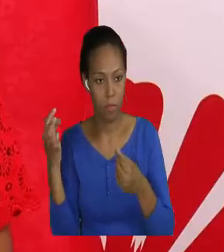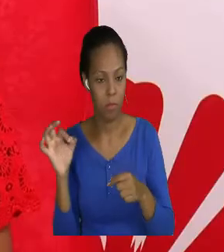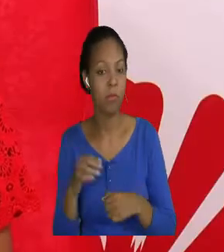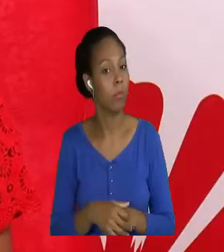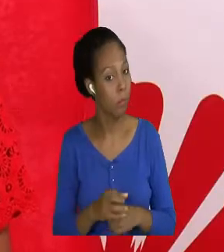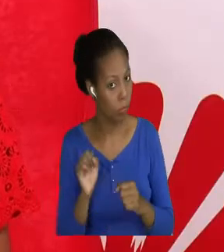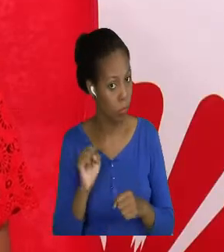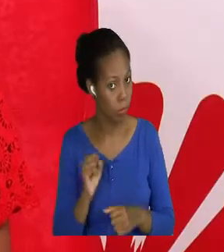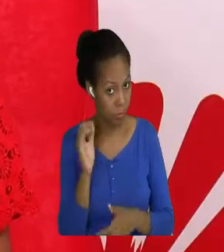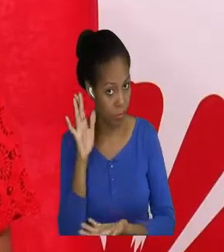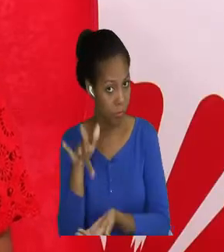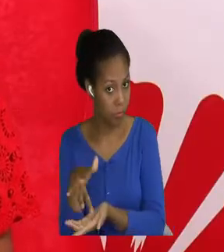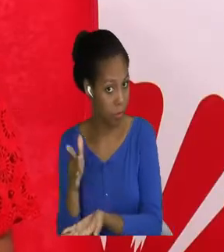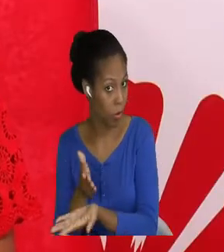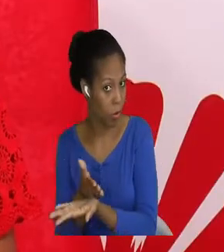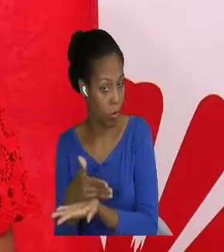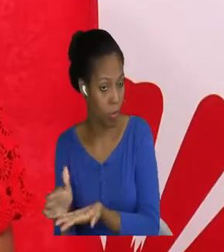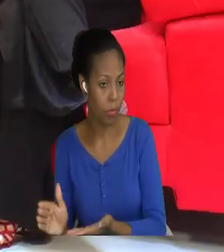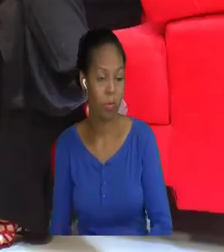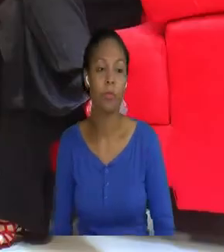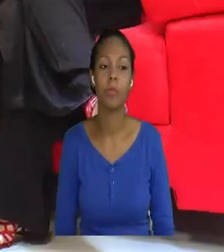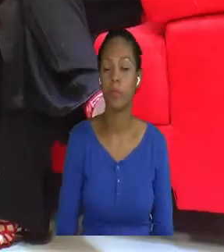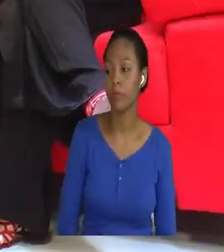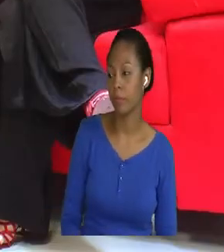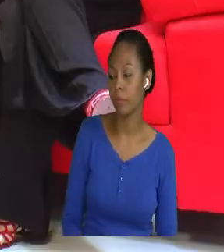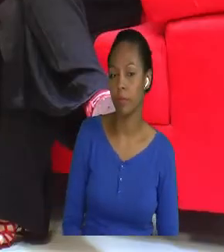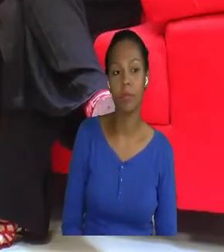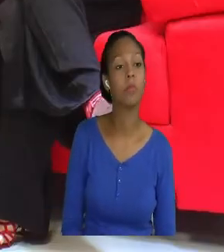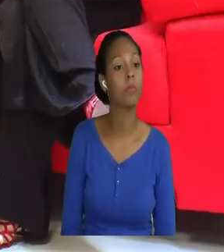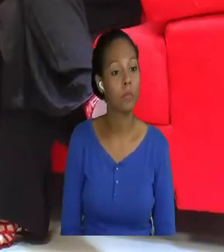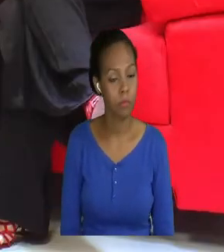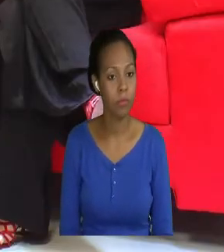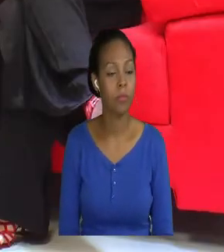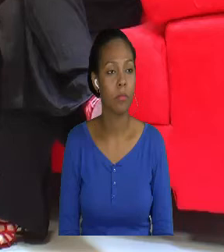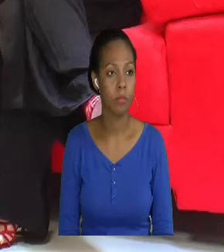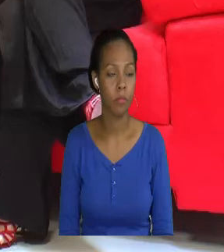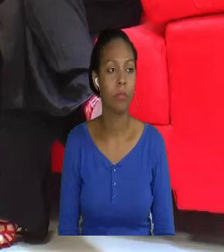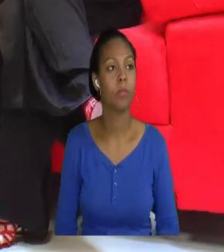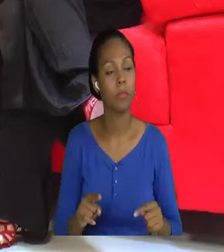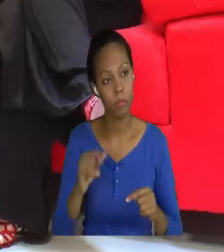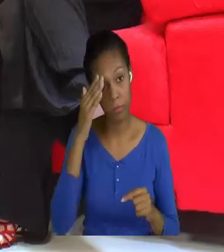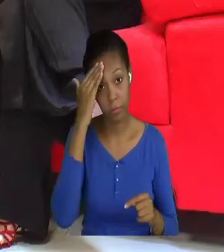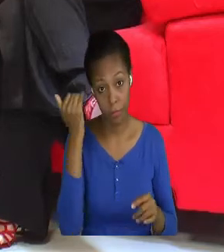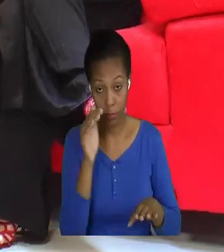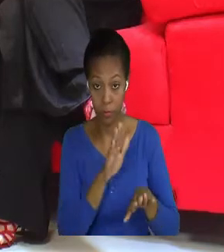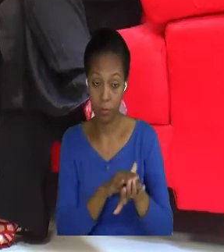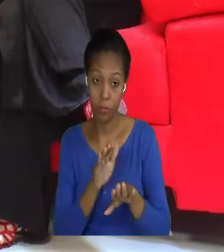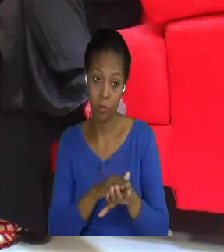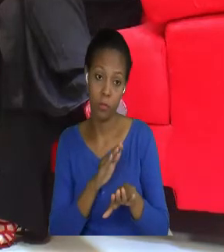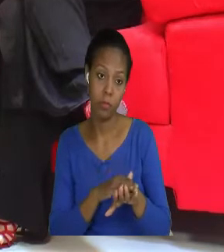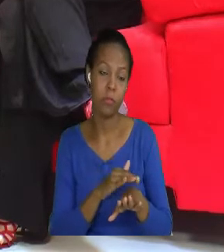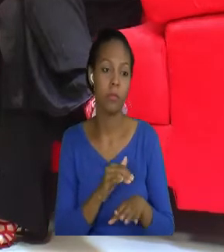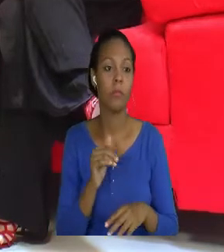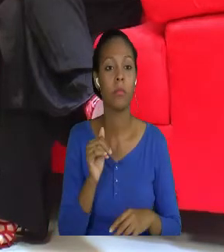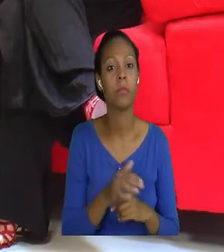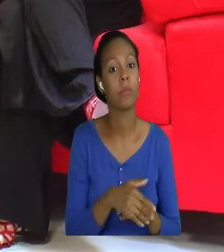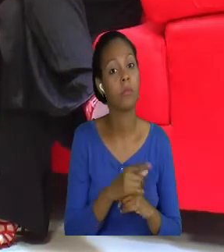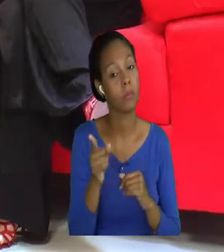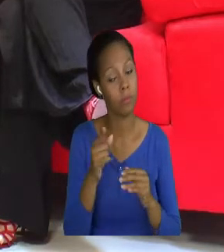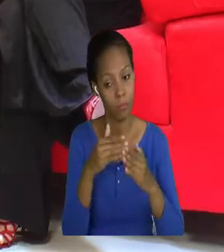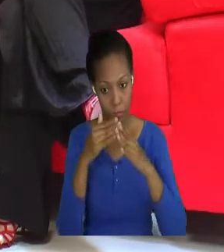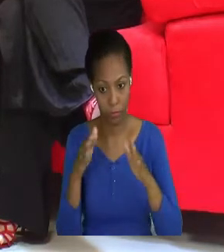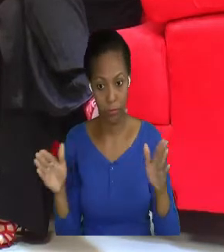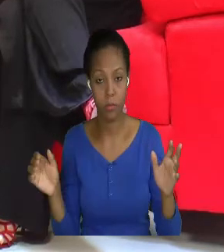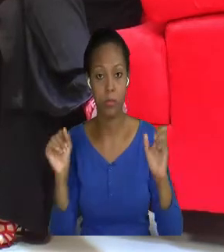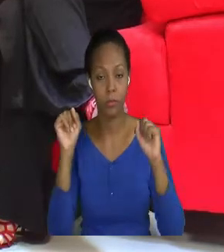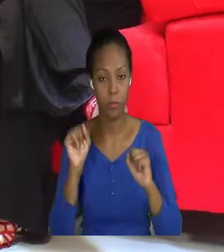que lo pueden adquirir. Sí. Bueno. Perdón, Kiara, algo que se me olvidaba. Están completamente abiertas